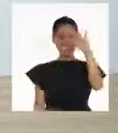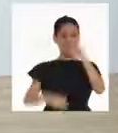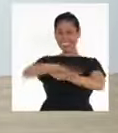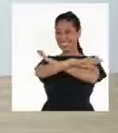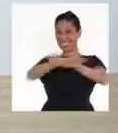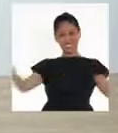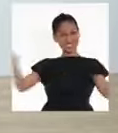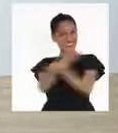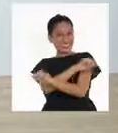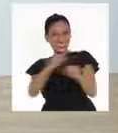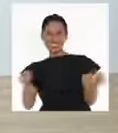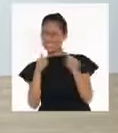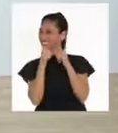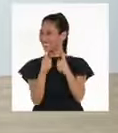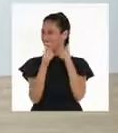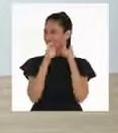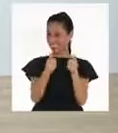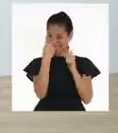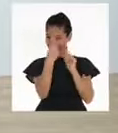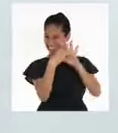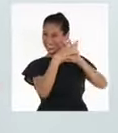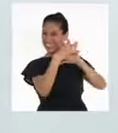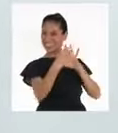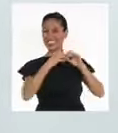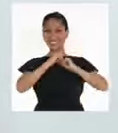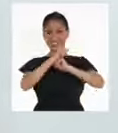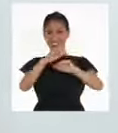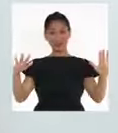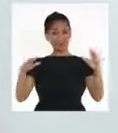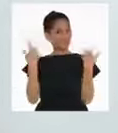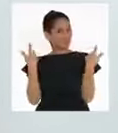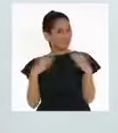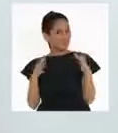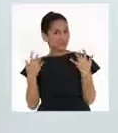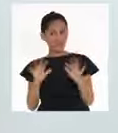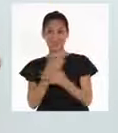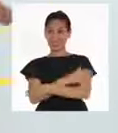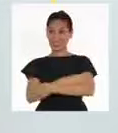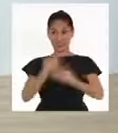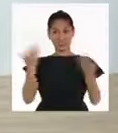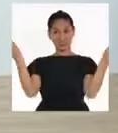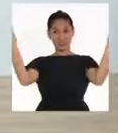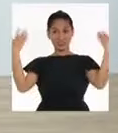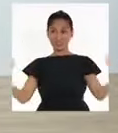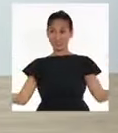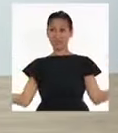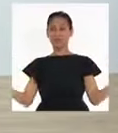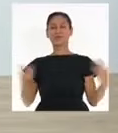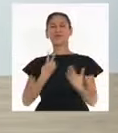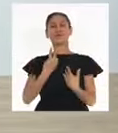Muy bien. Busco, busco. Abrimos los brazos. Inhalamos.